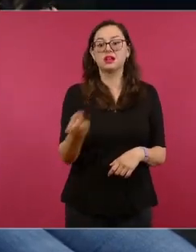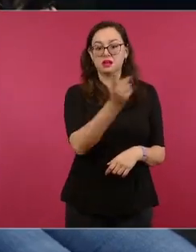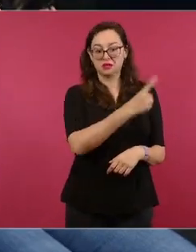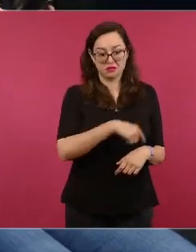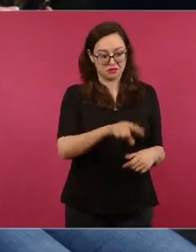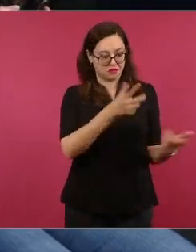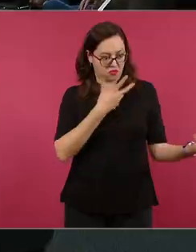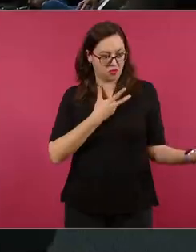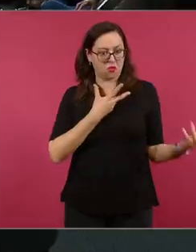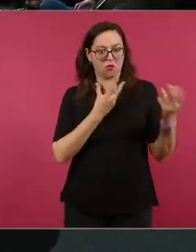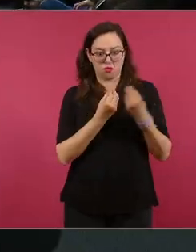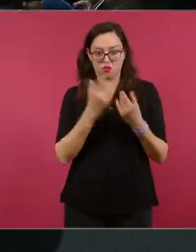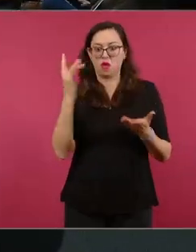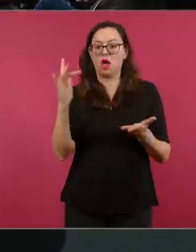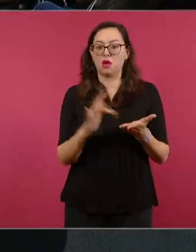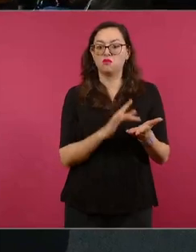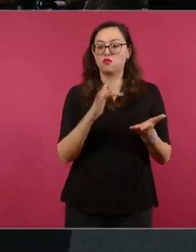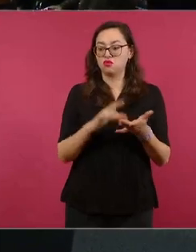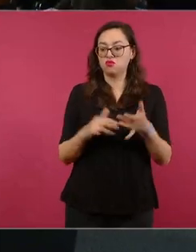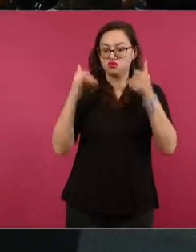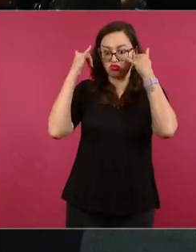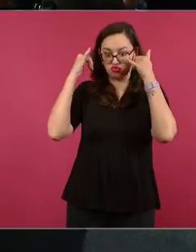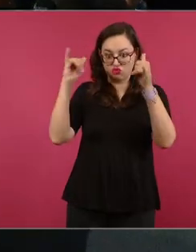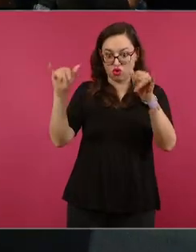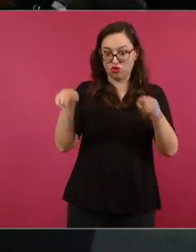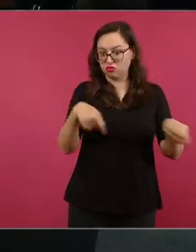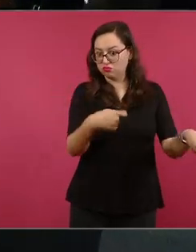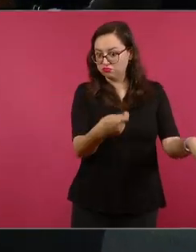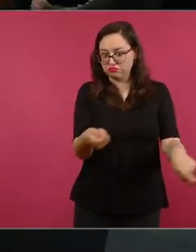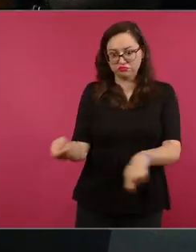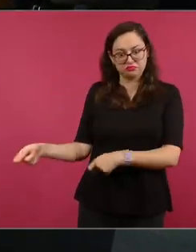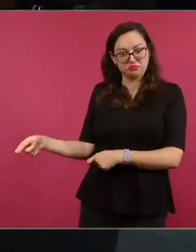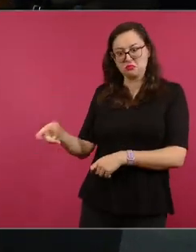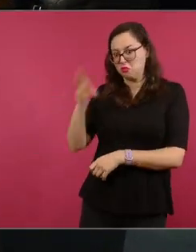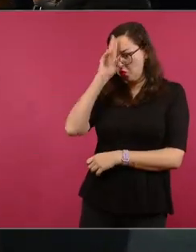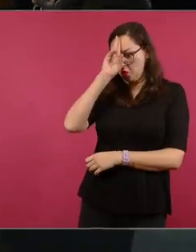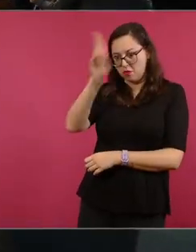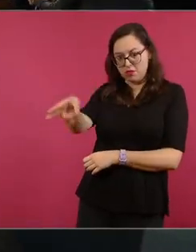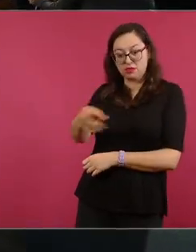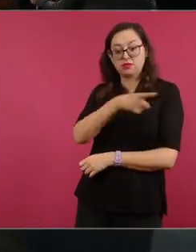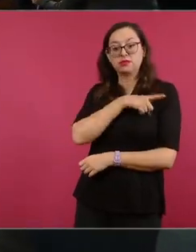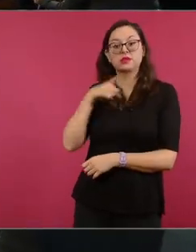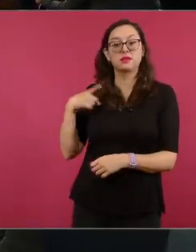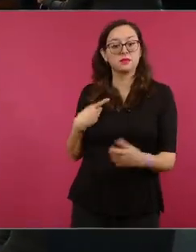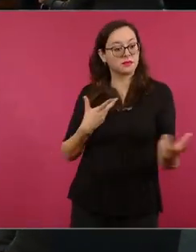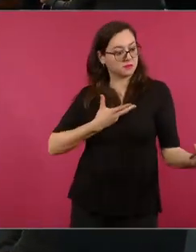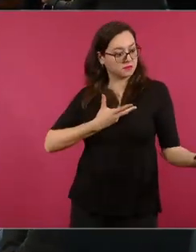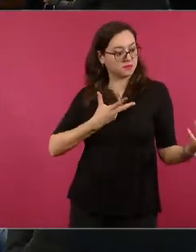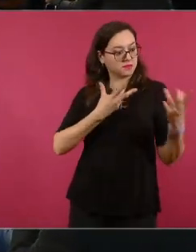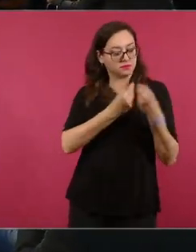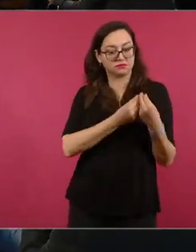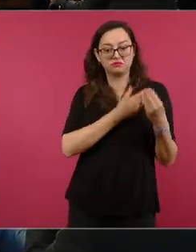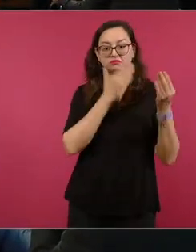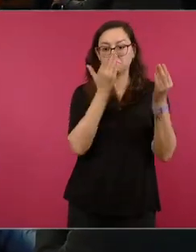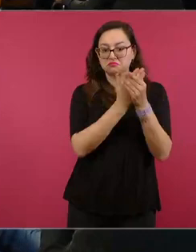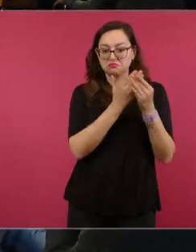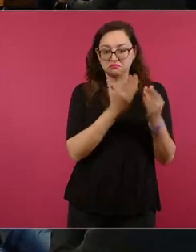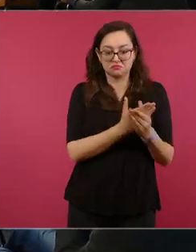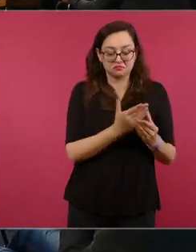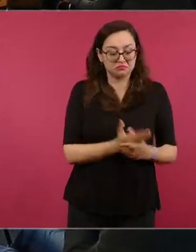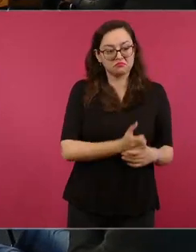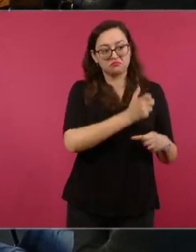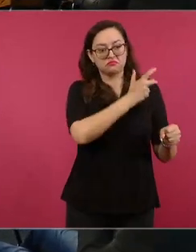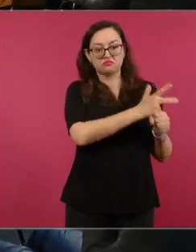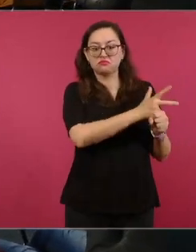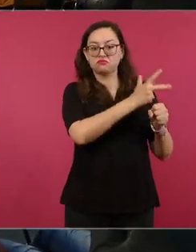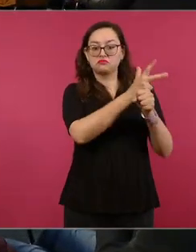las corridas de toros. Cuento con un vasto registro gráfico que corrobora lo que afirmo, así como con la viva voz de uno de los ancianos de